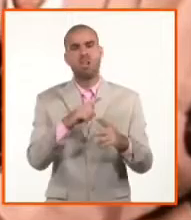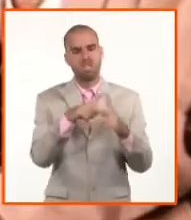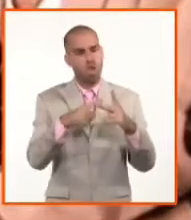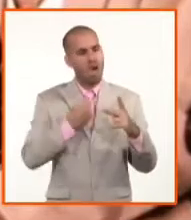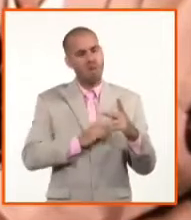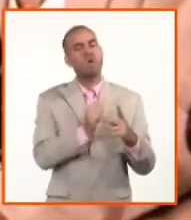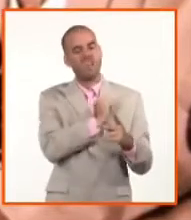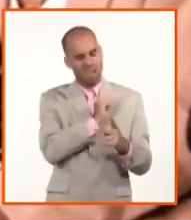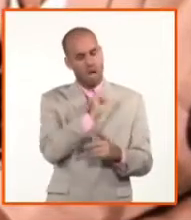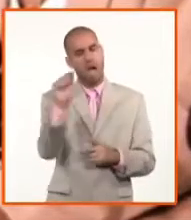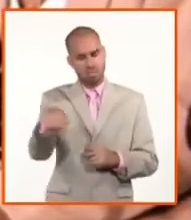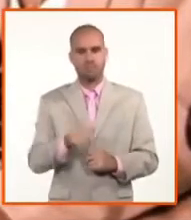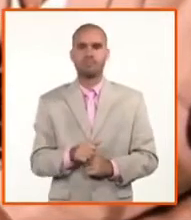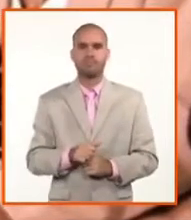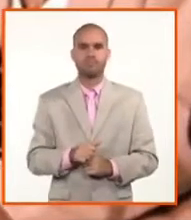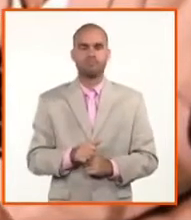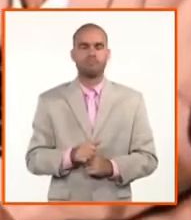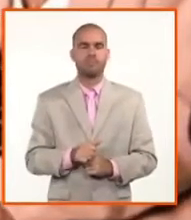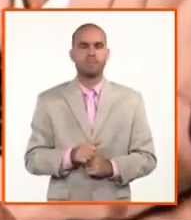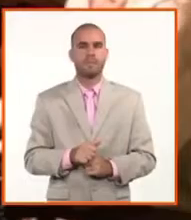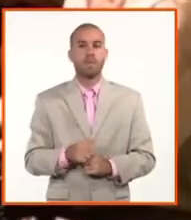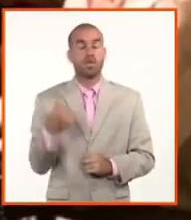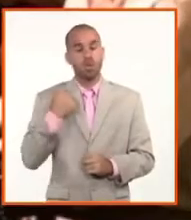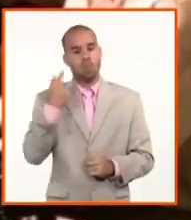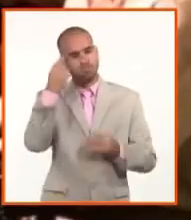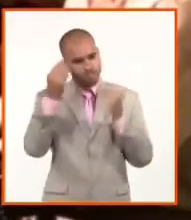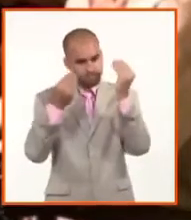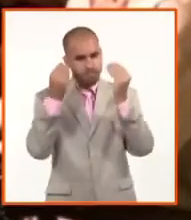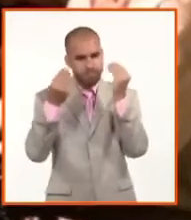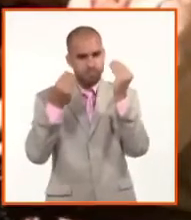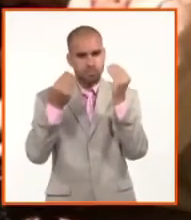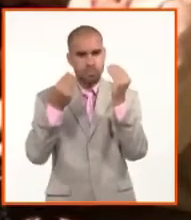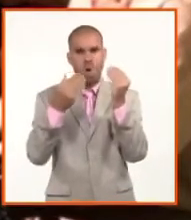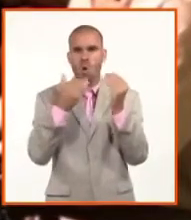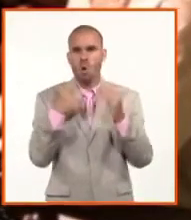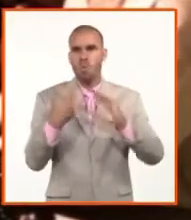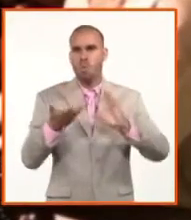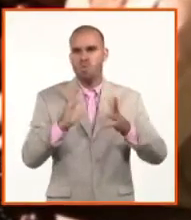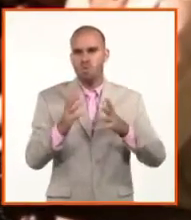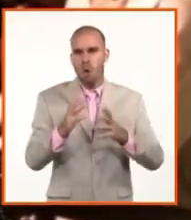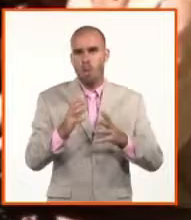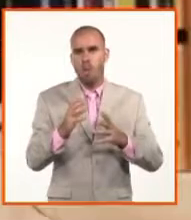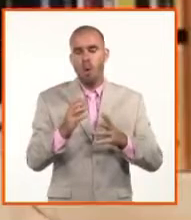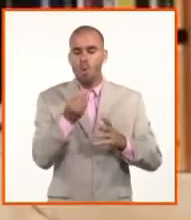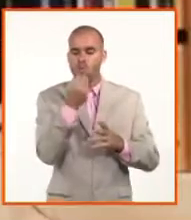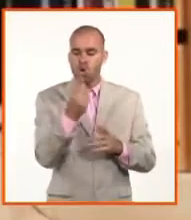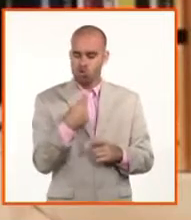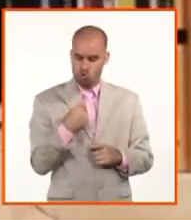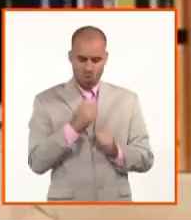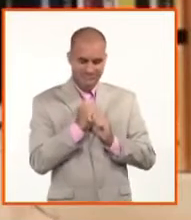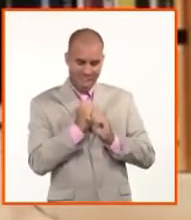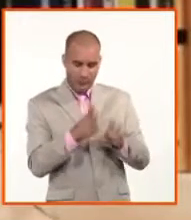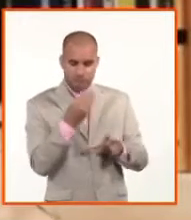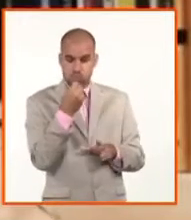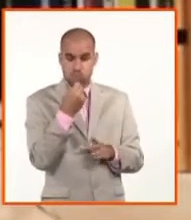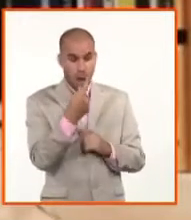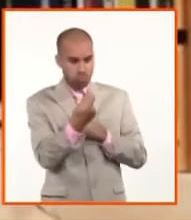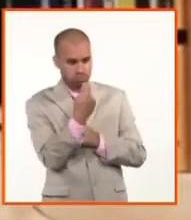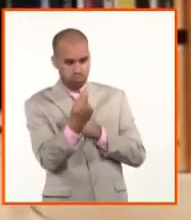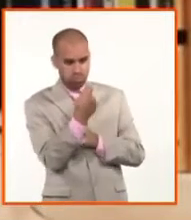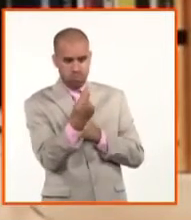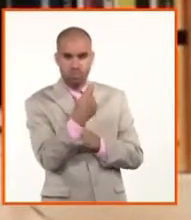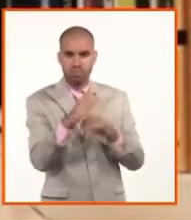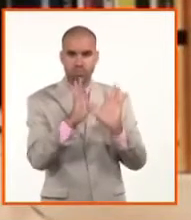preocupado es de qué manera nosotros podemos ser dignos del ejemplo que Esther nos ha dado, cómo podemos ser realmente los